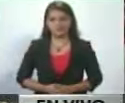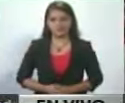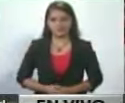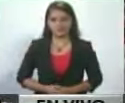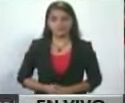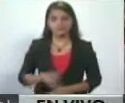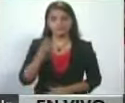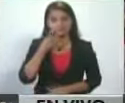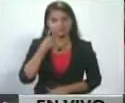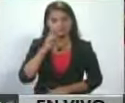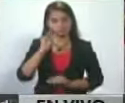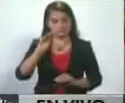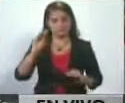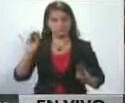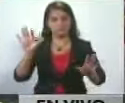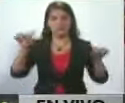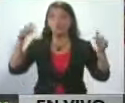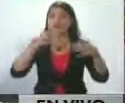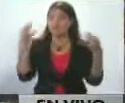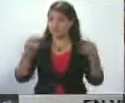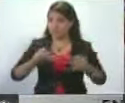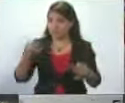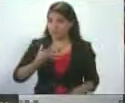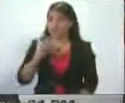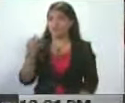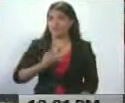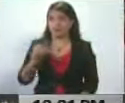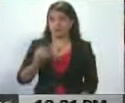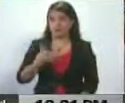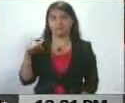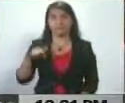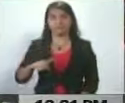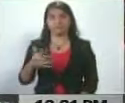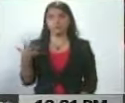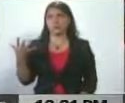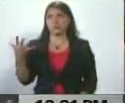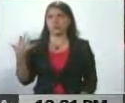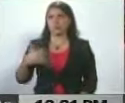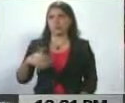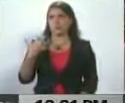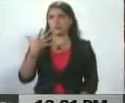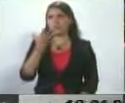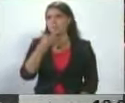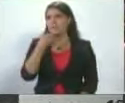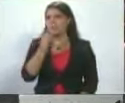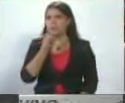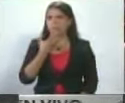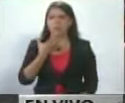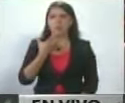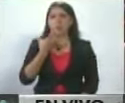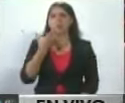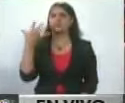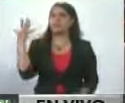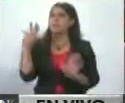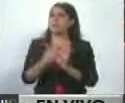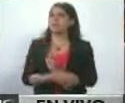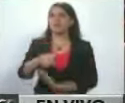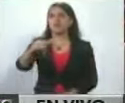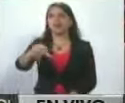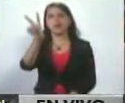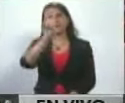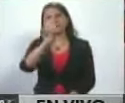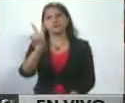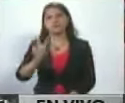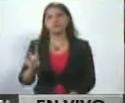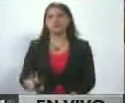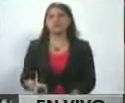Miren, en verdad es memorable y es hermoso lo que está pasando en Venezuela,